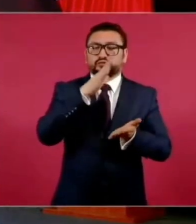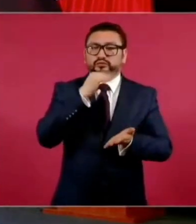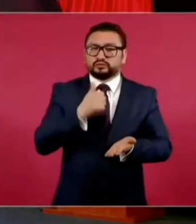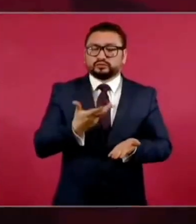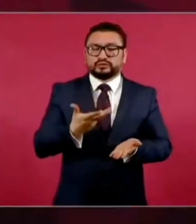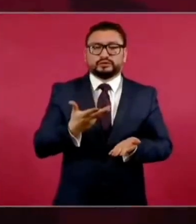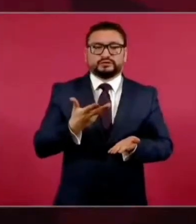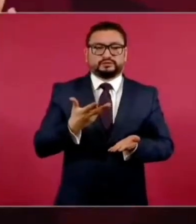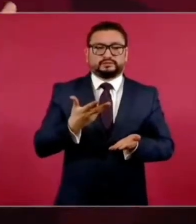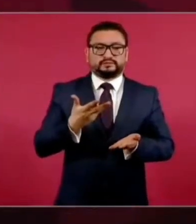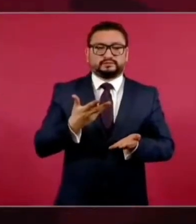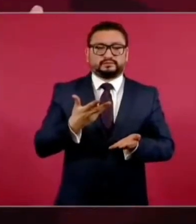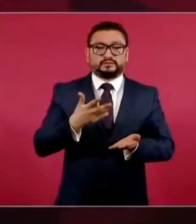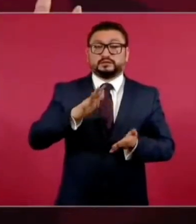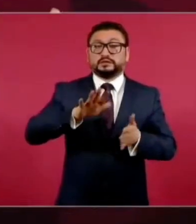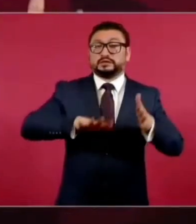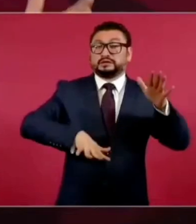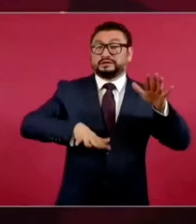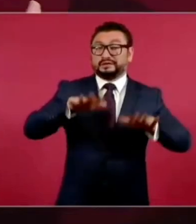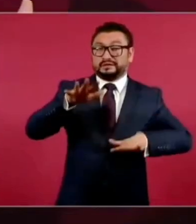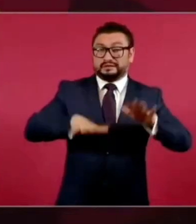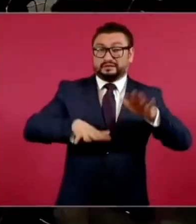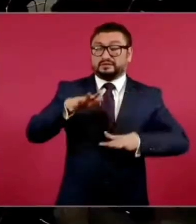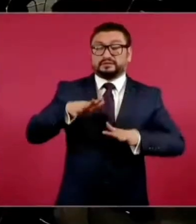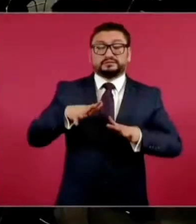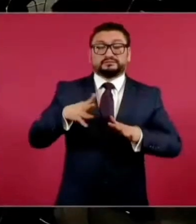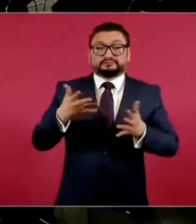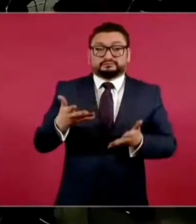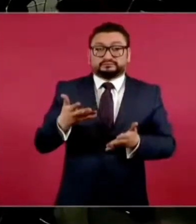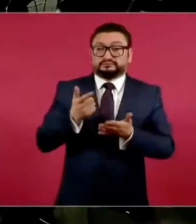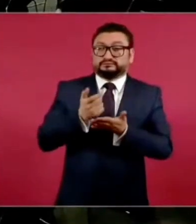ni siquiera para pagar